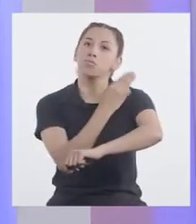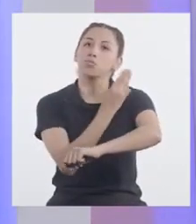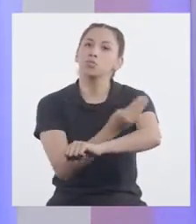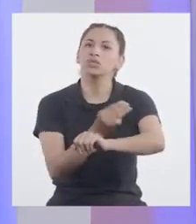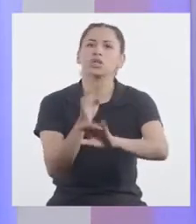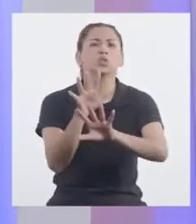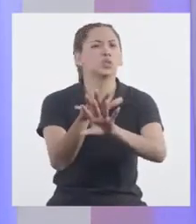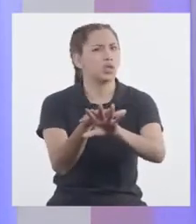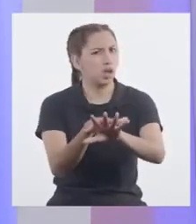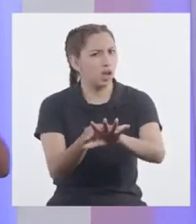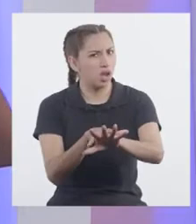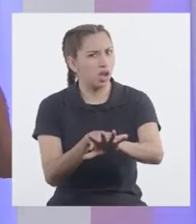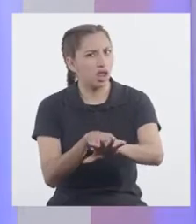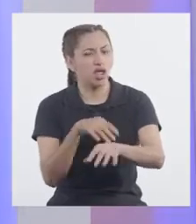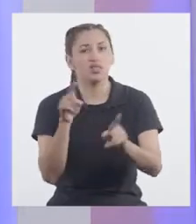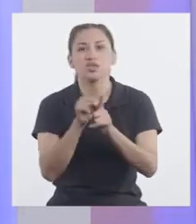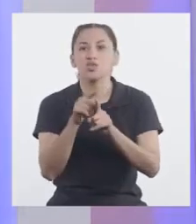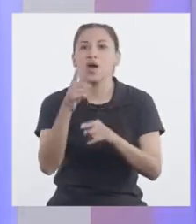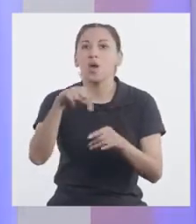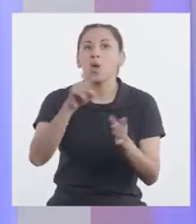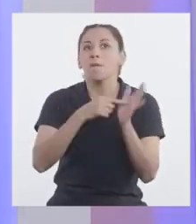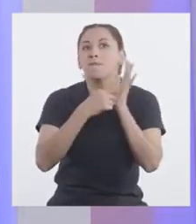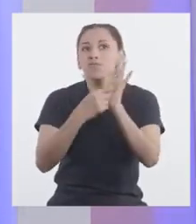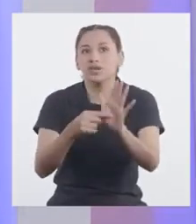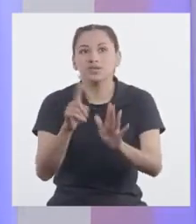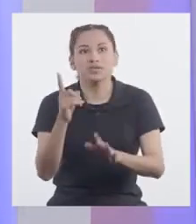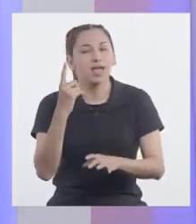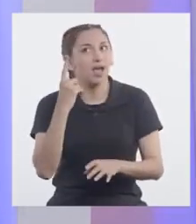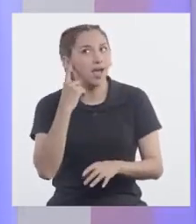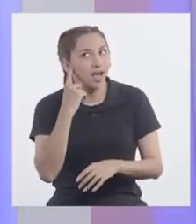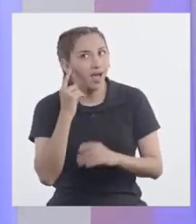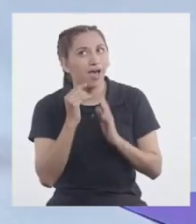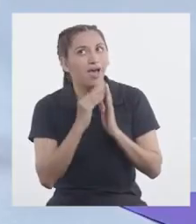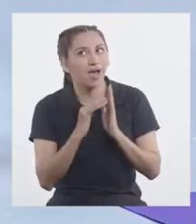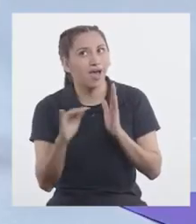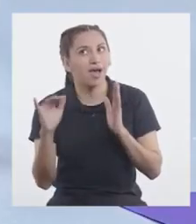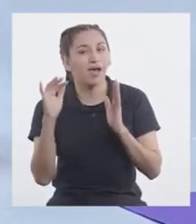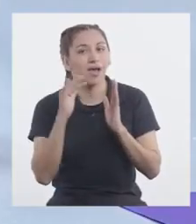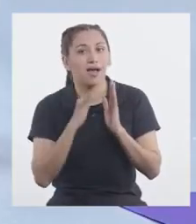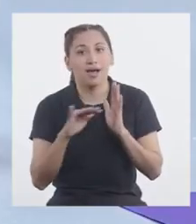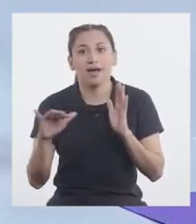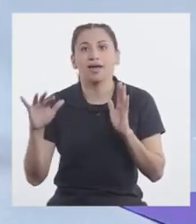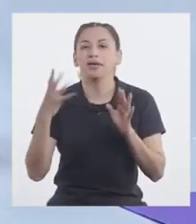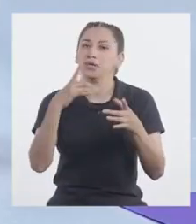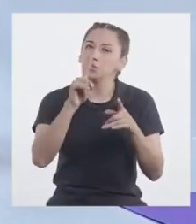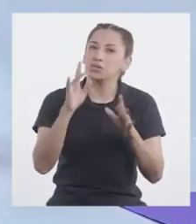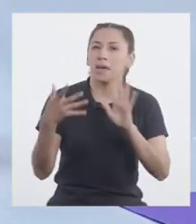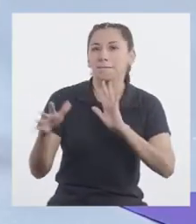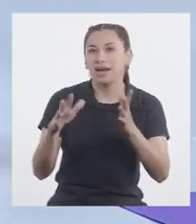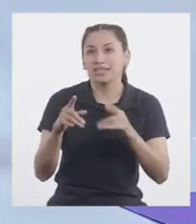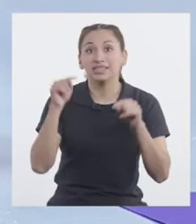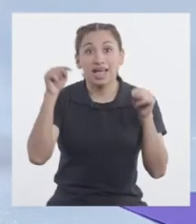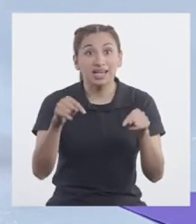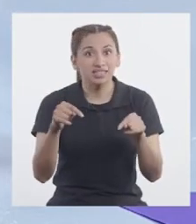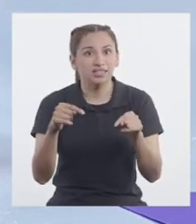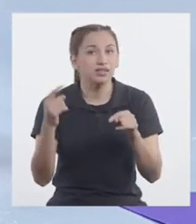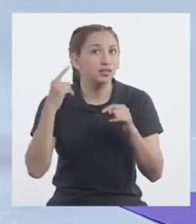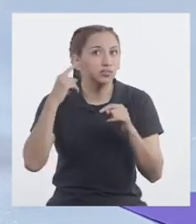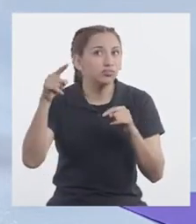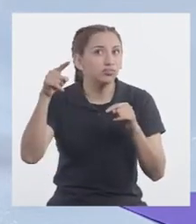de fondo que caracterizará a la serie de podcasts publicados. Puede ser una música parecida a